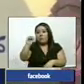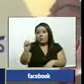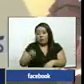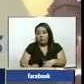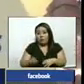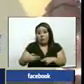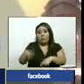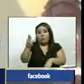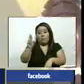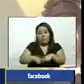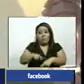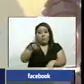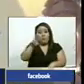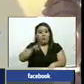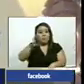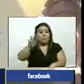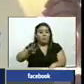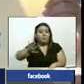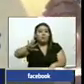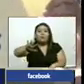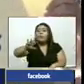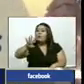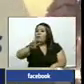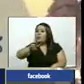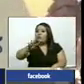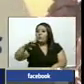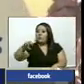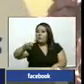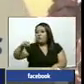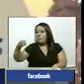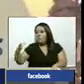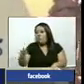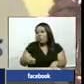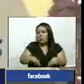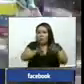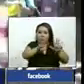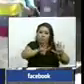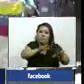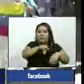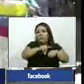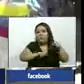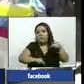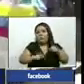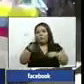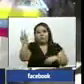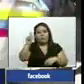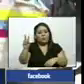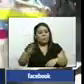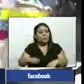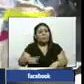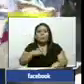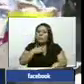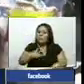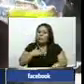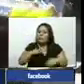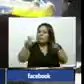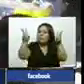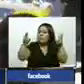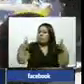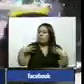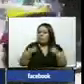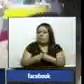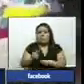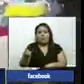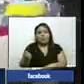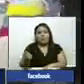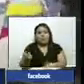salario mensual es de 240 mil bolívares, poco más de $9. Venezuela está sumida en una severa crisis social y económica